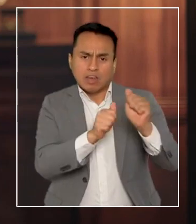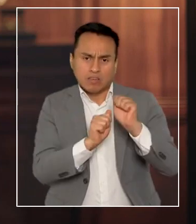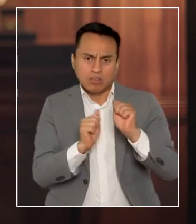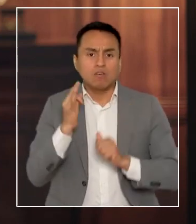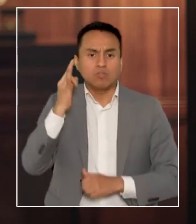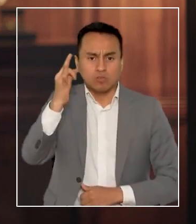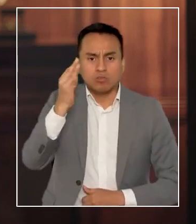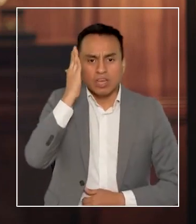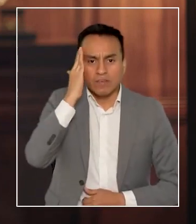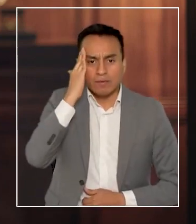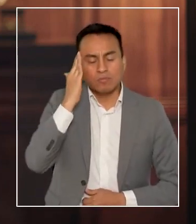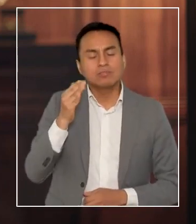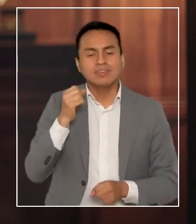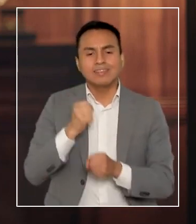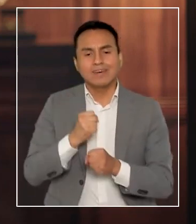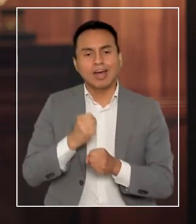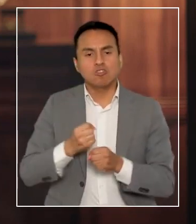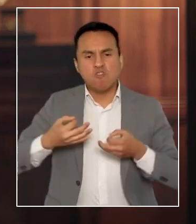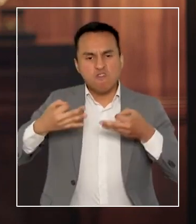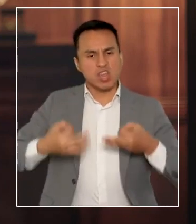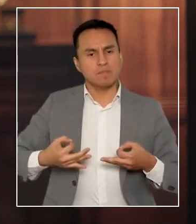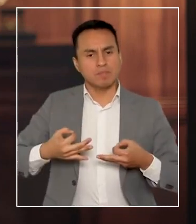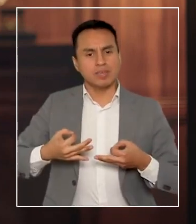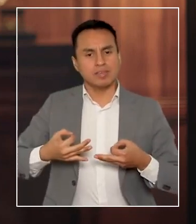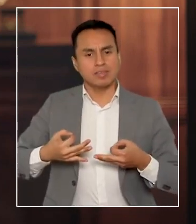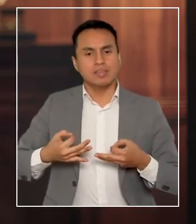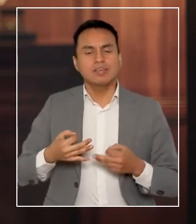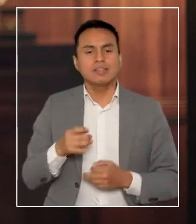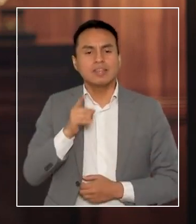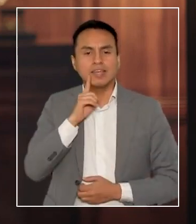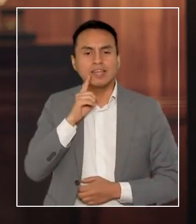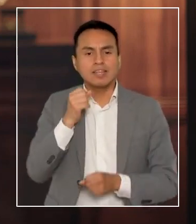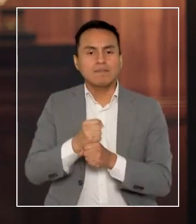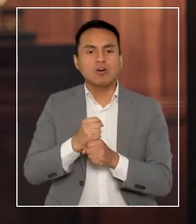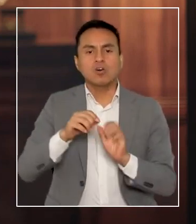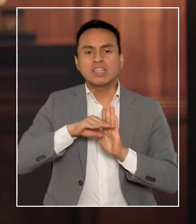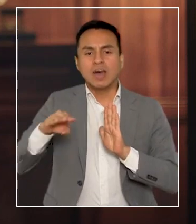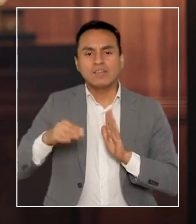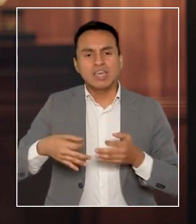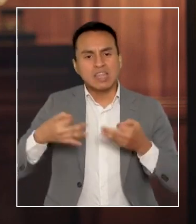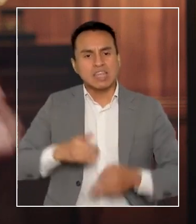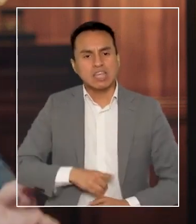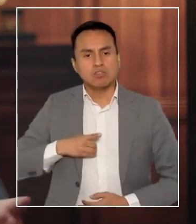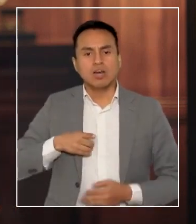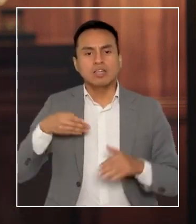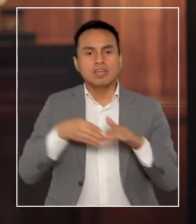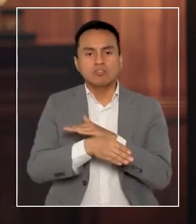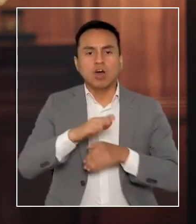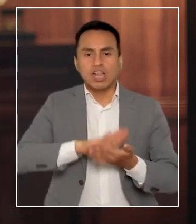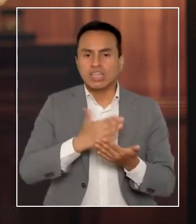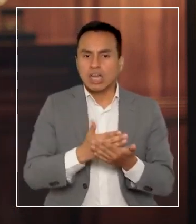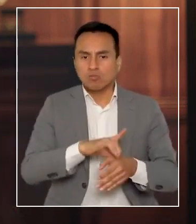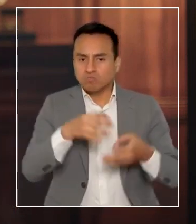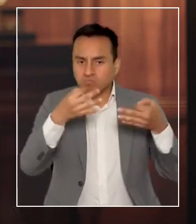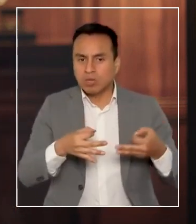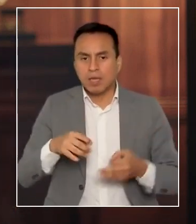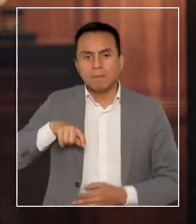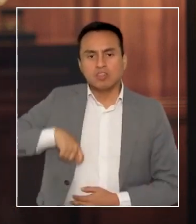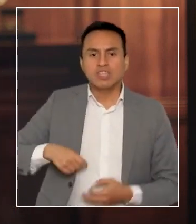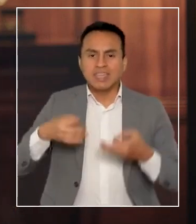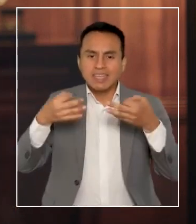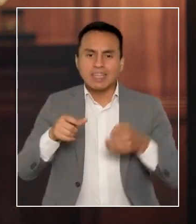y estamos trabajando firmes por tener un trabajo estable y digno acceso oportuno a la salud pensiones